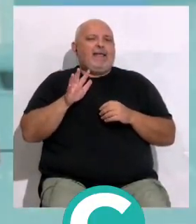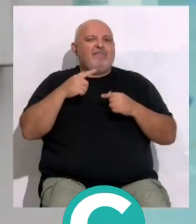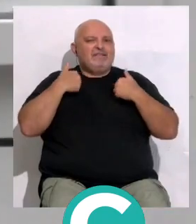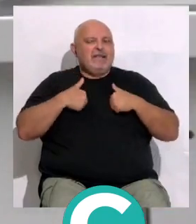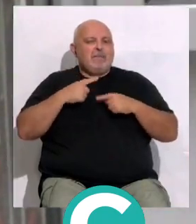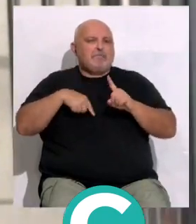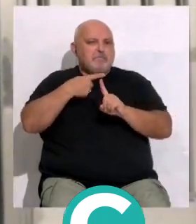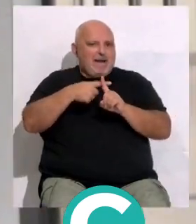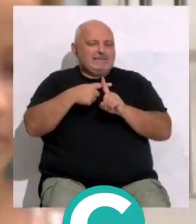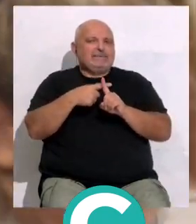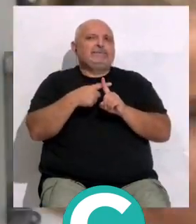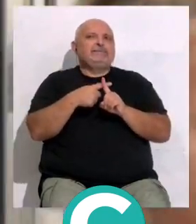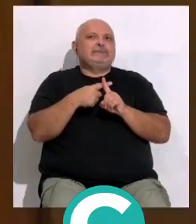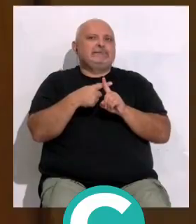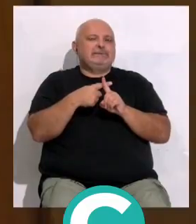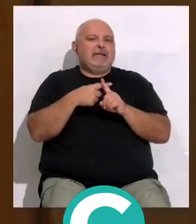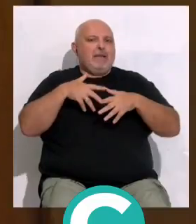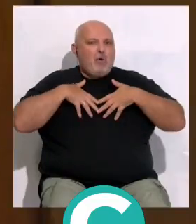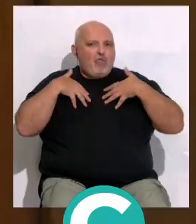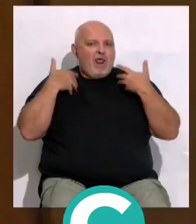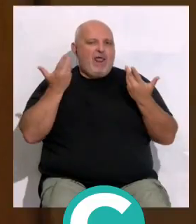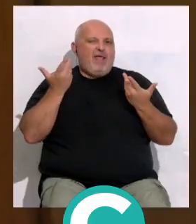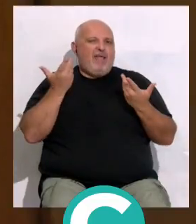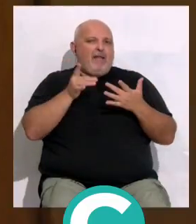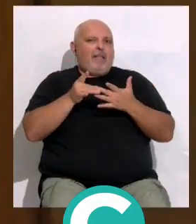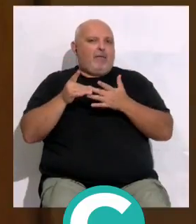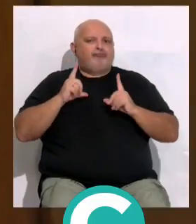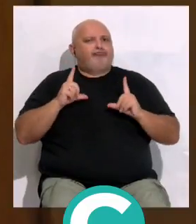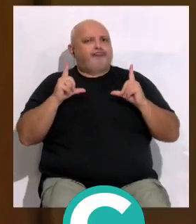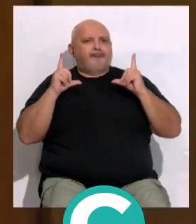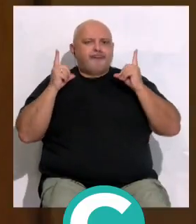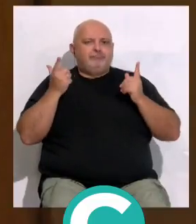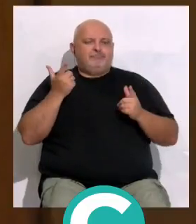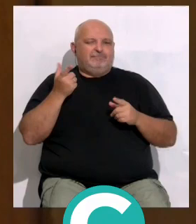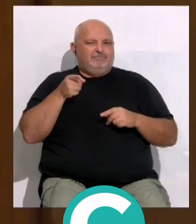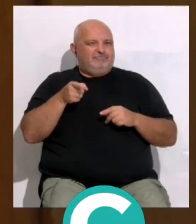física, sino también emocional, de liderazgo,